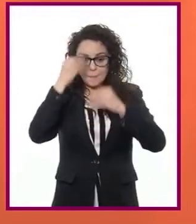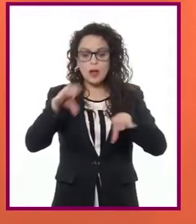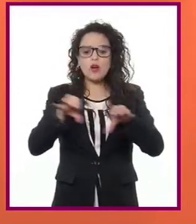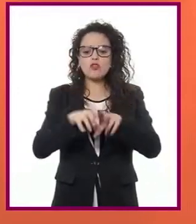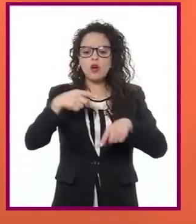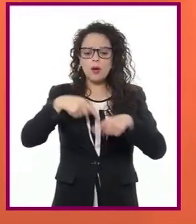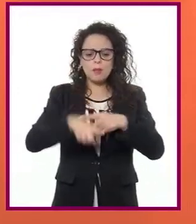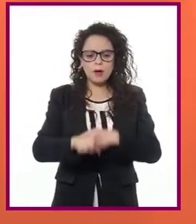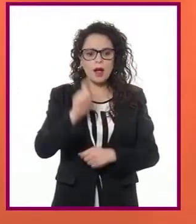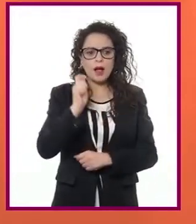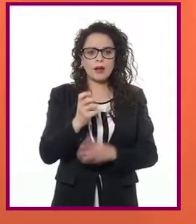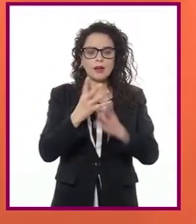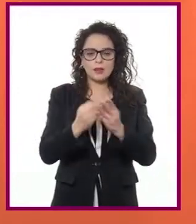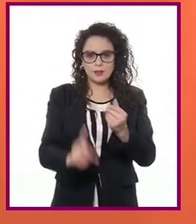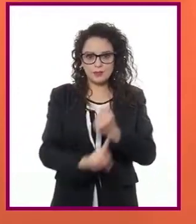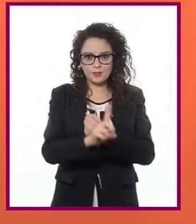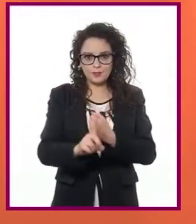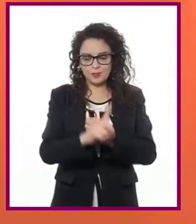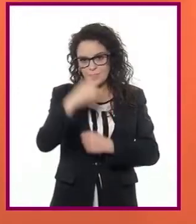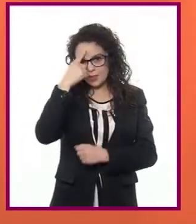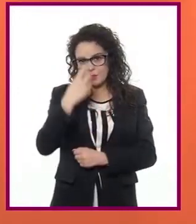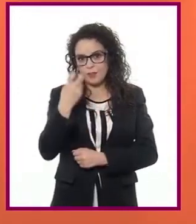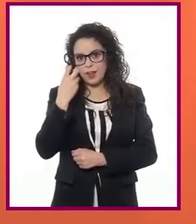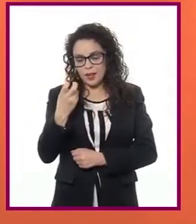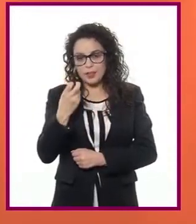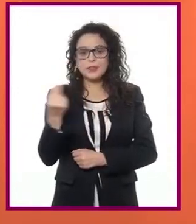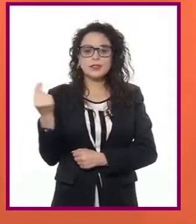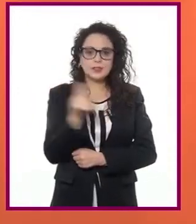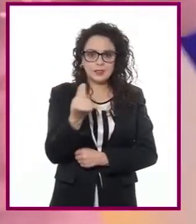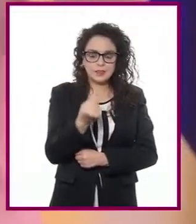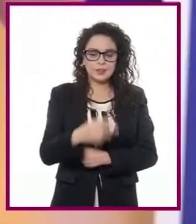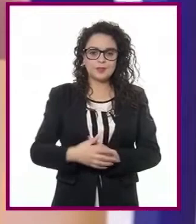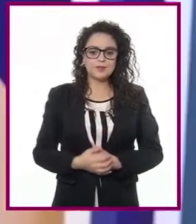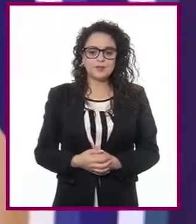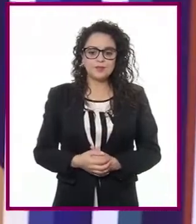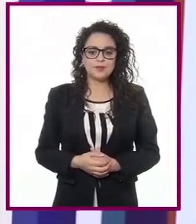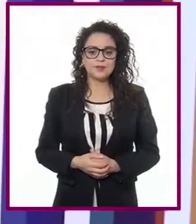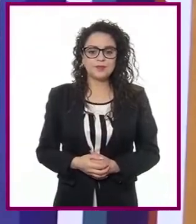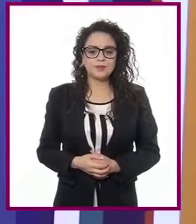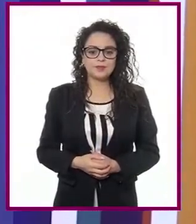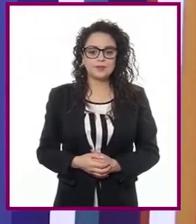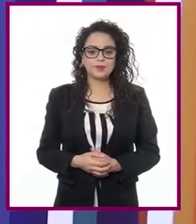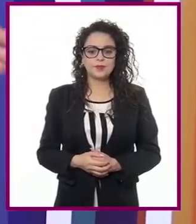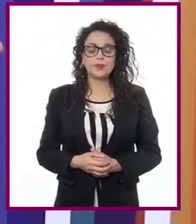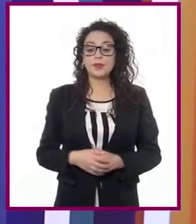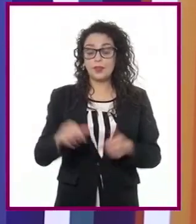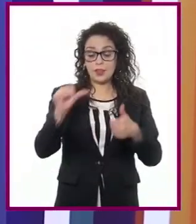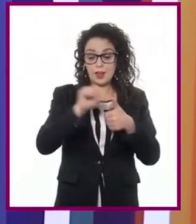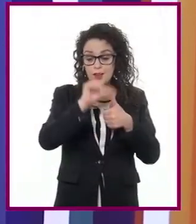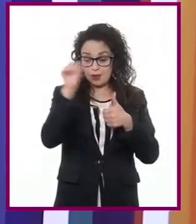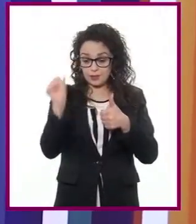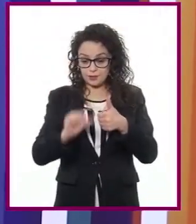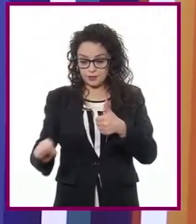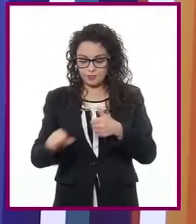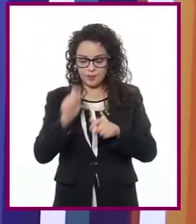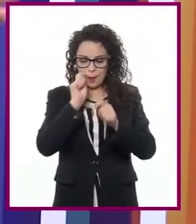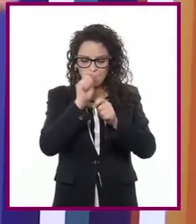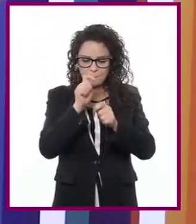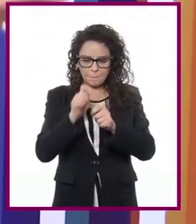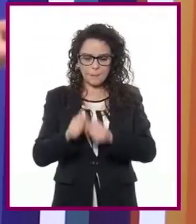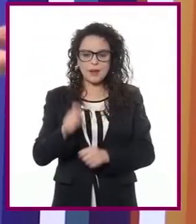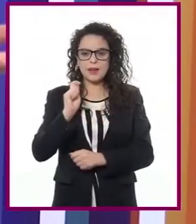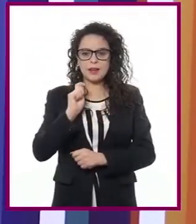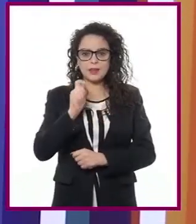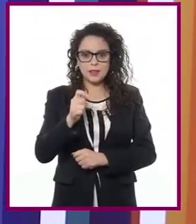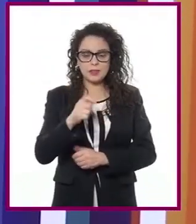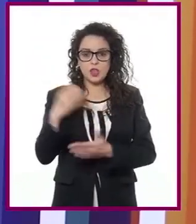resolución de ejercicios y problemas para adquirir las herramientas que necesitamos. Retomando las artesanías de cobre martillado del pueblo de Santa Clara